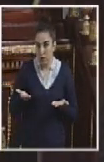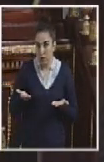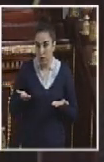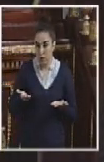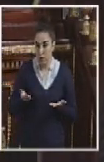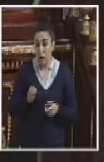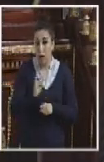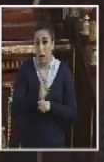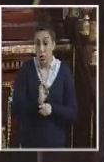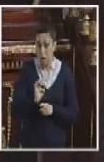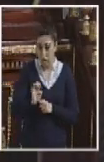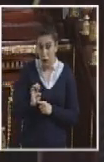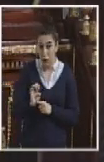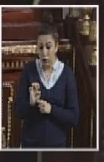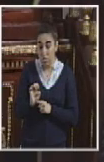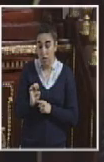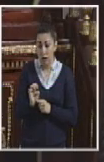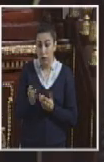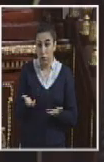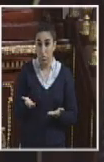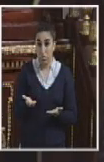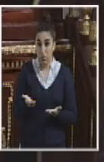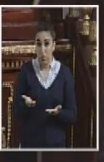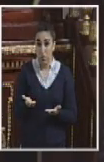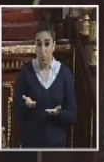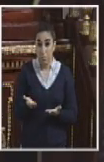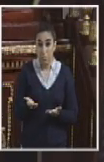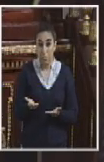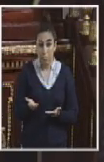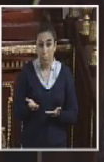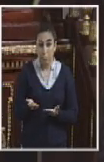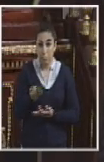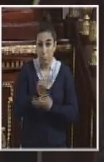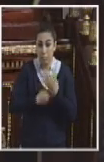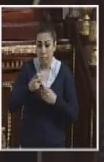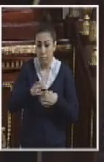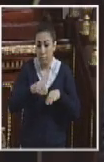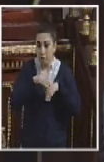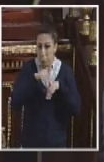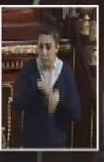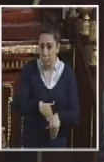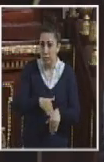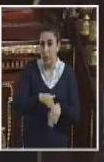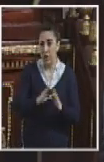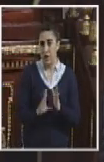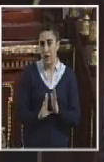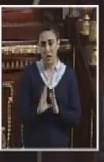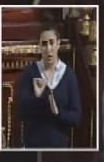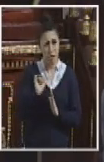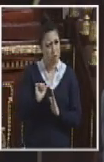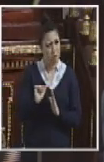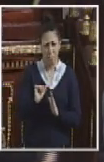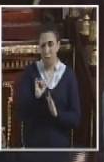que evidentemente es constitucional el proceso,